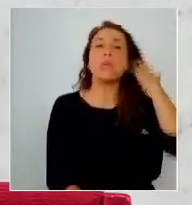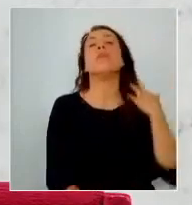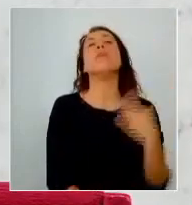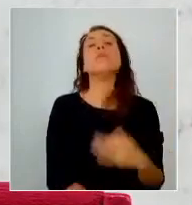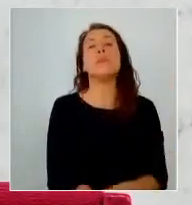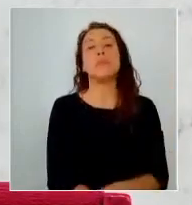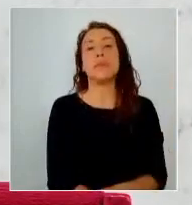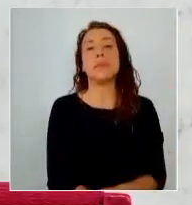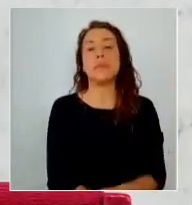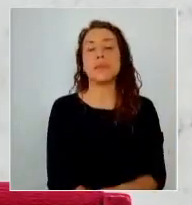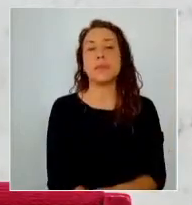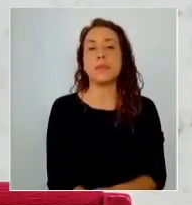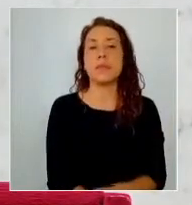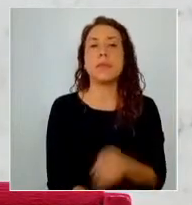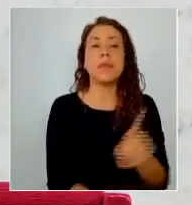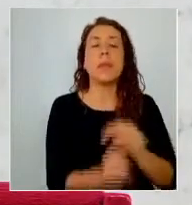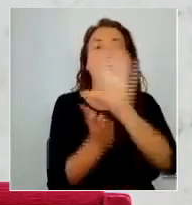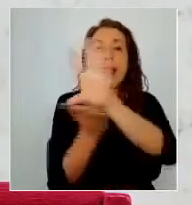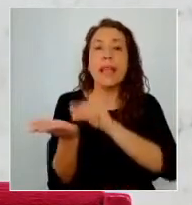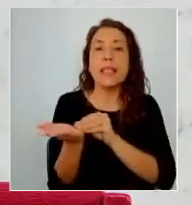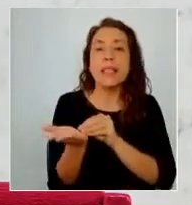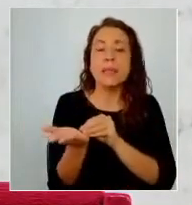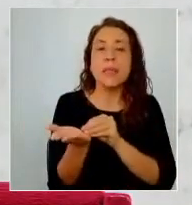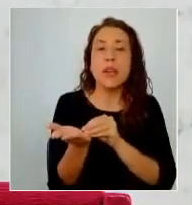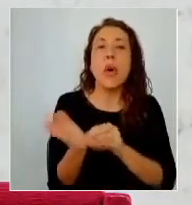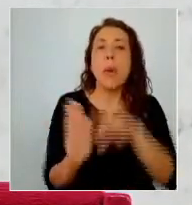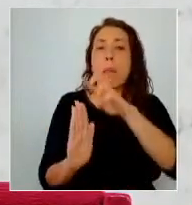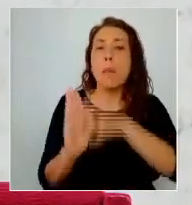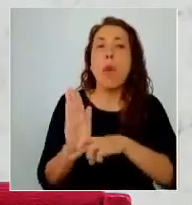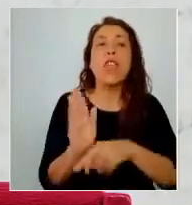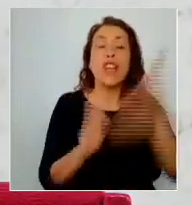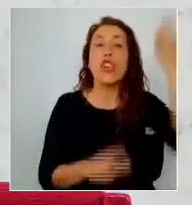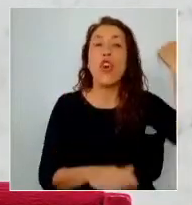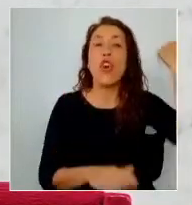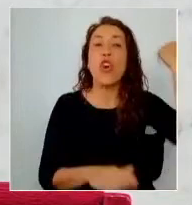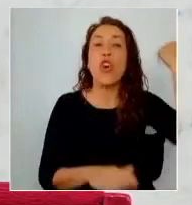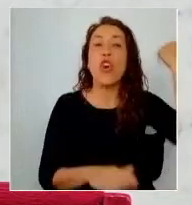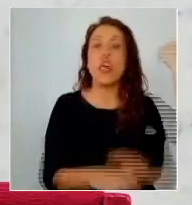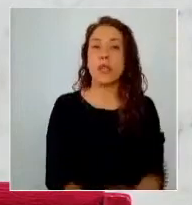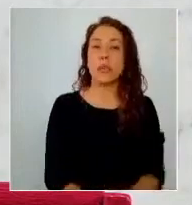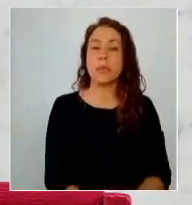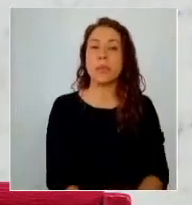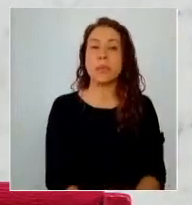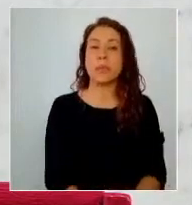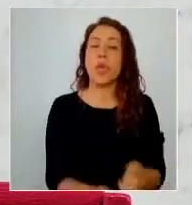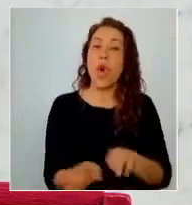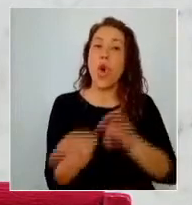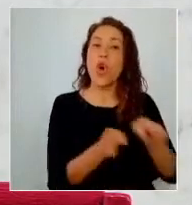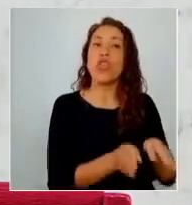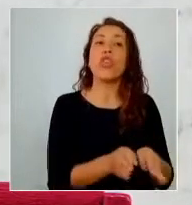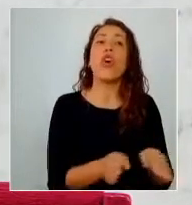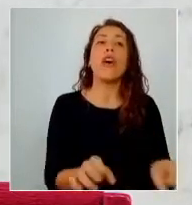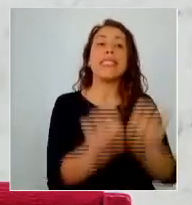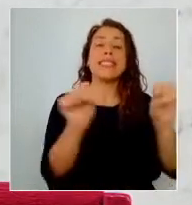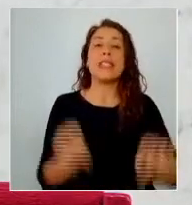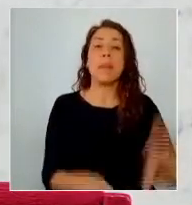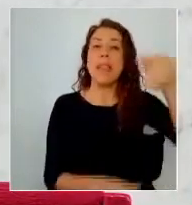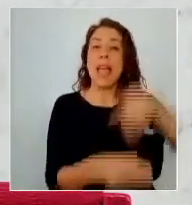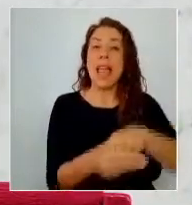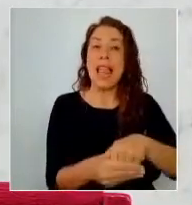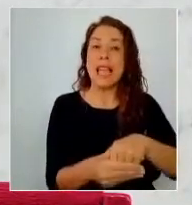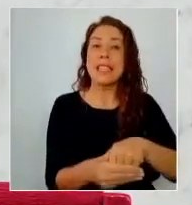inspiró como sabemos el proyecto antiguo por el otro Establecer un sistema electoral de un universo más acotado